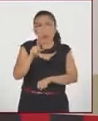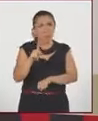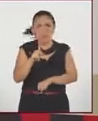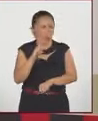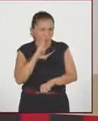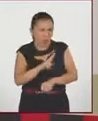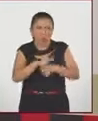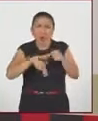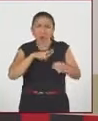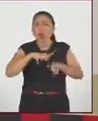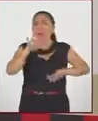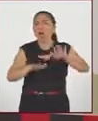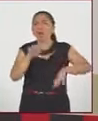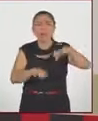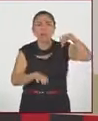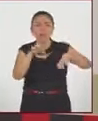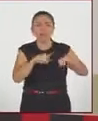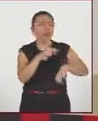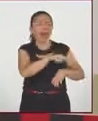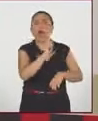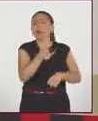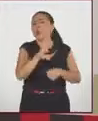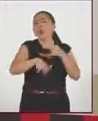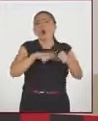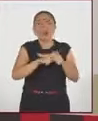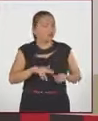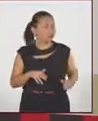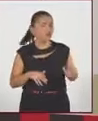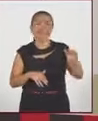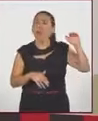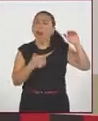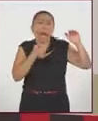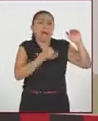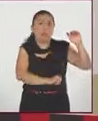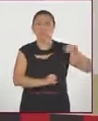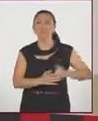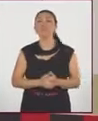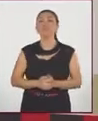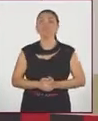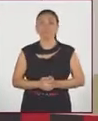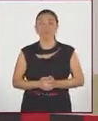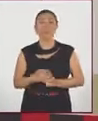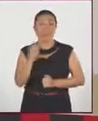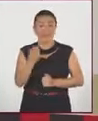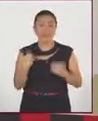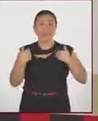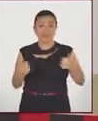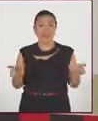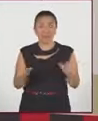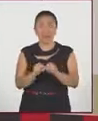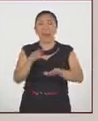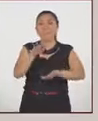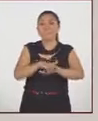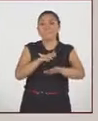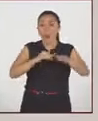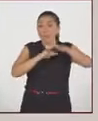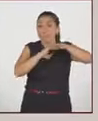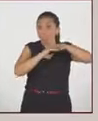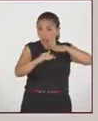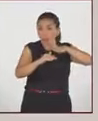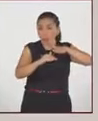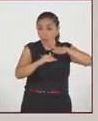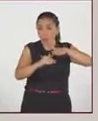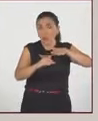ciertas edades podría considerarse fisiológico. Entonces, como a manera de resumen, el pie plano fisiológico o el pie